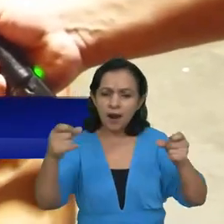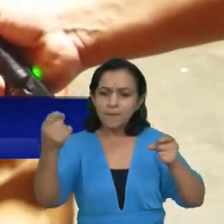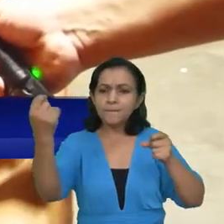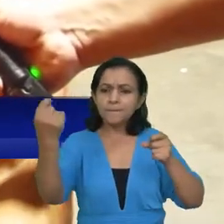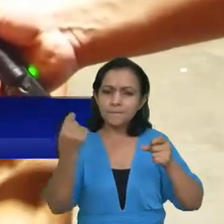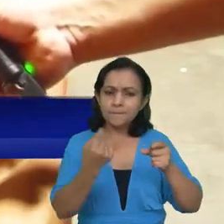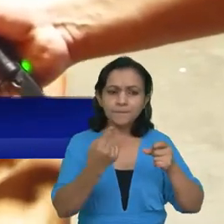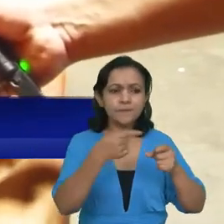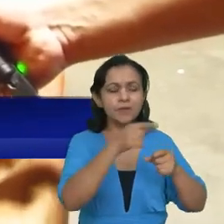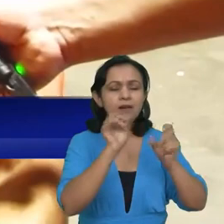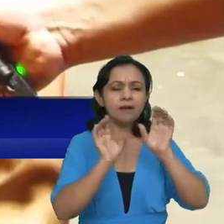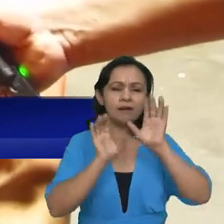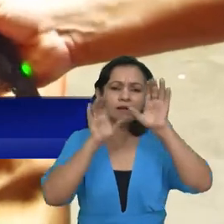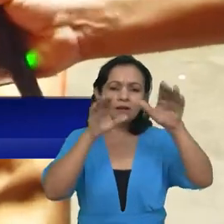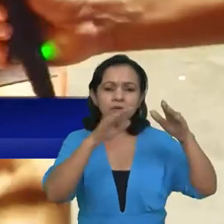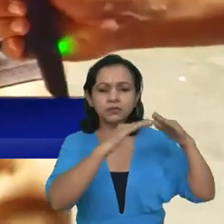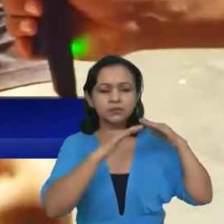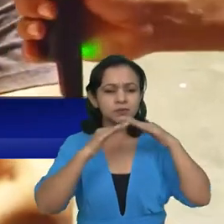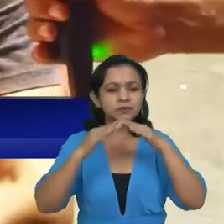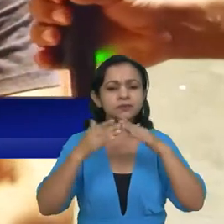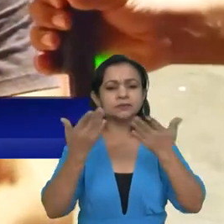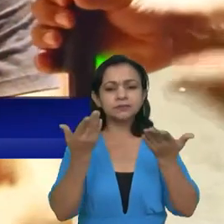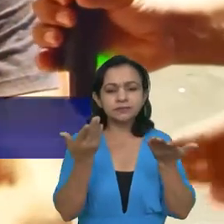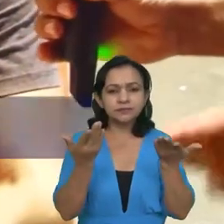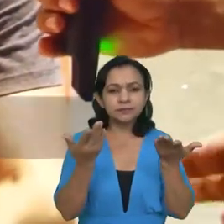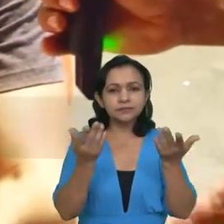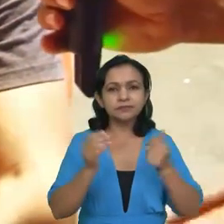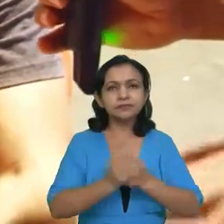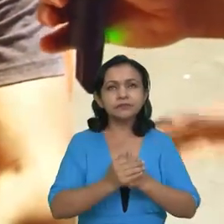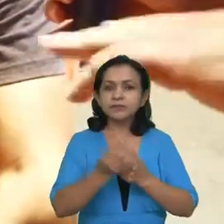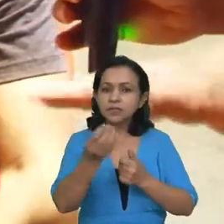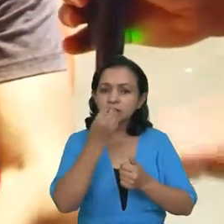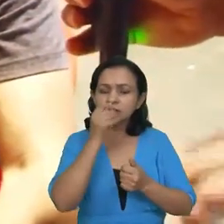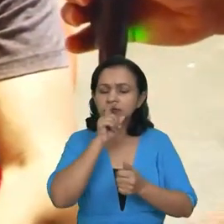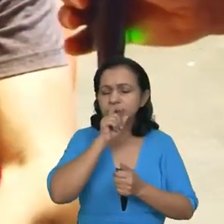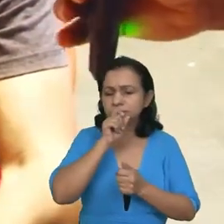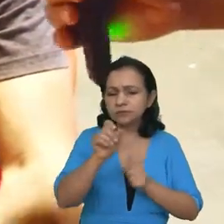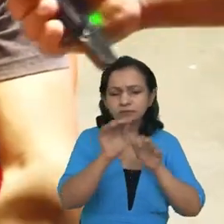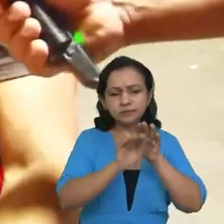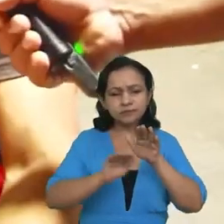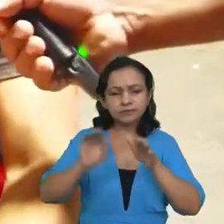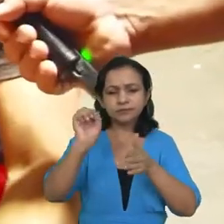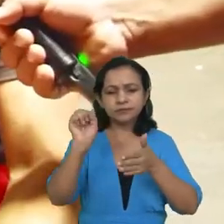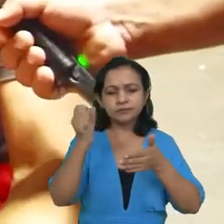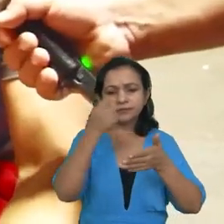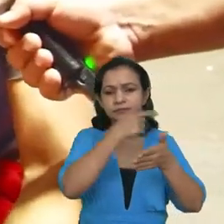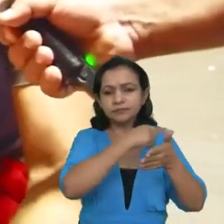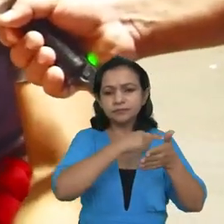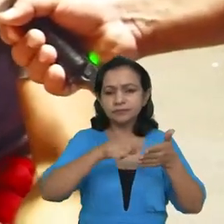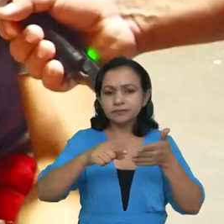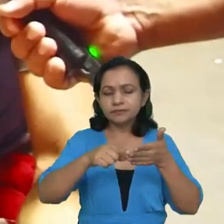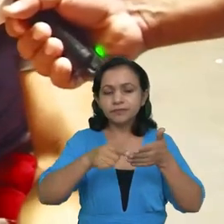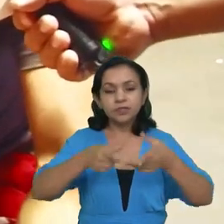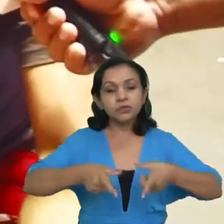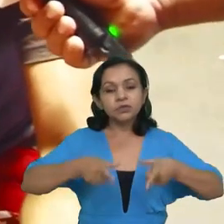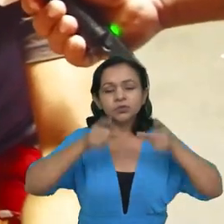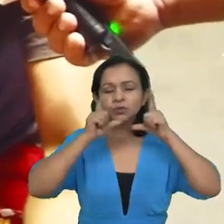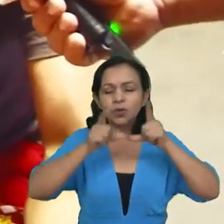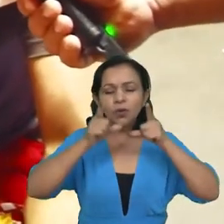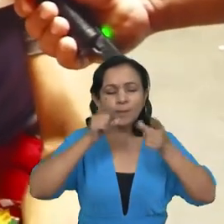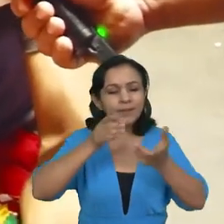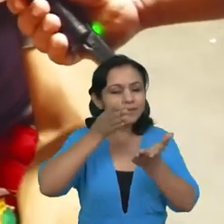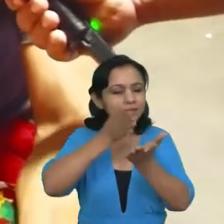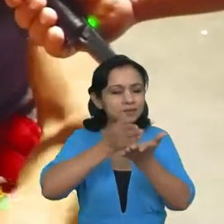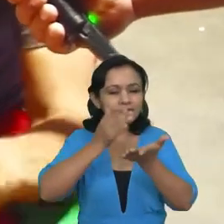venimos aquí somos de león que es particular que comida más les gusta en semana santa de las ope que su